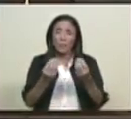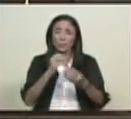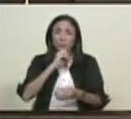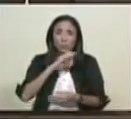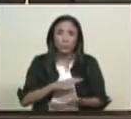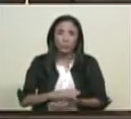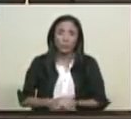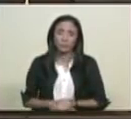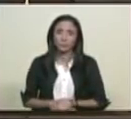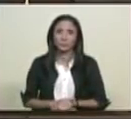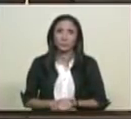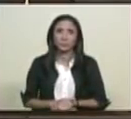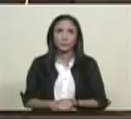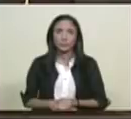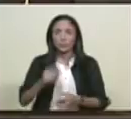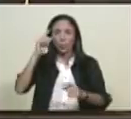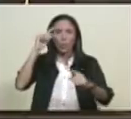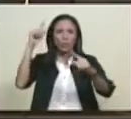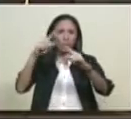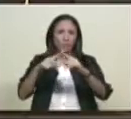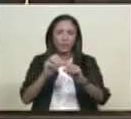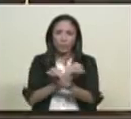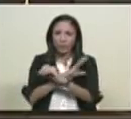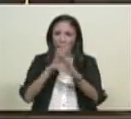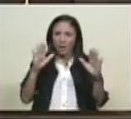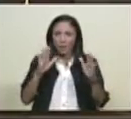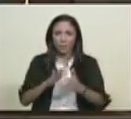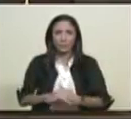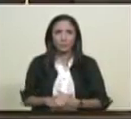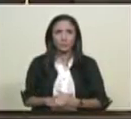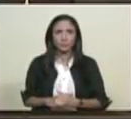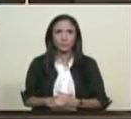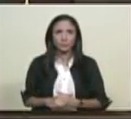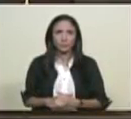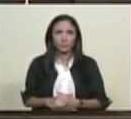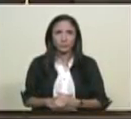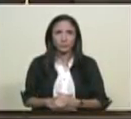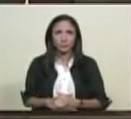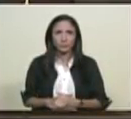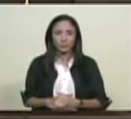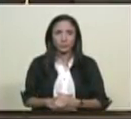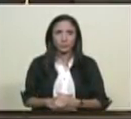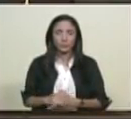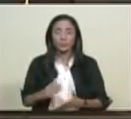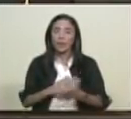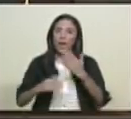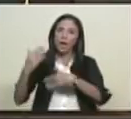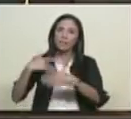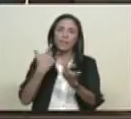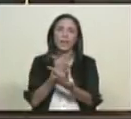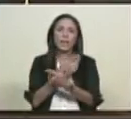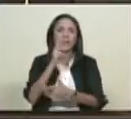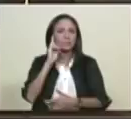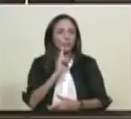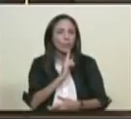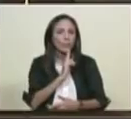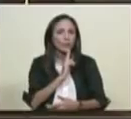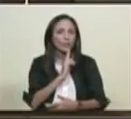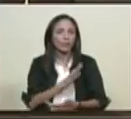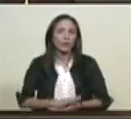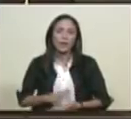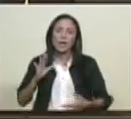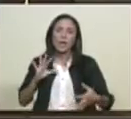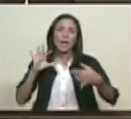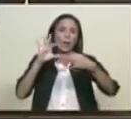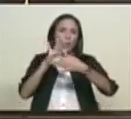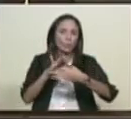Solo hay un horizonte, solo hay un destino, y está decretado por el libertador Simón Bolívar: ser hermanos, vivir en